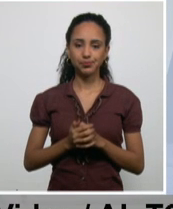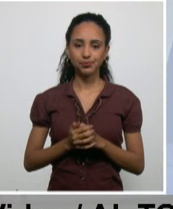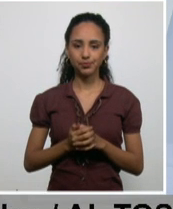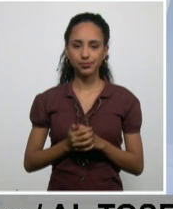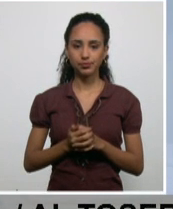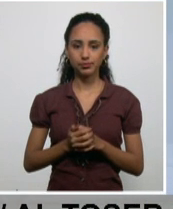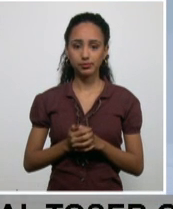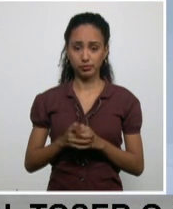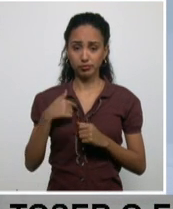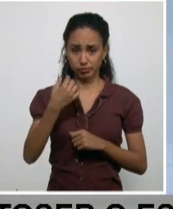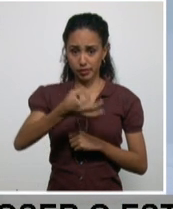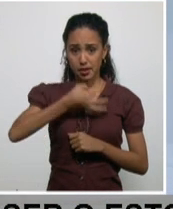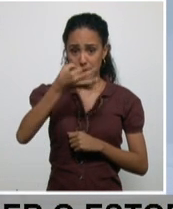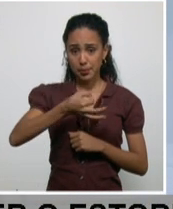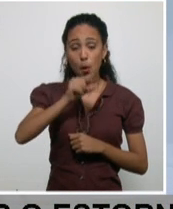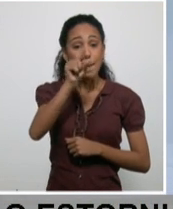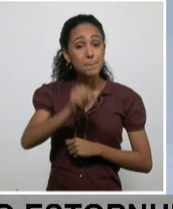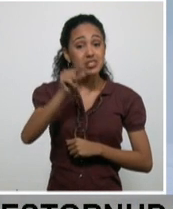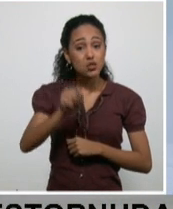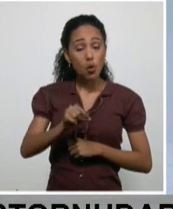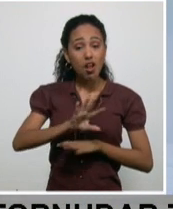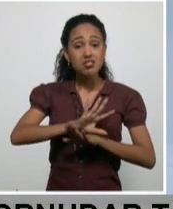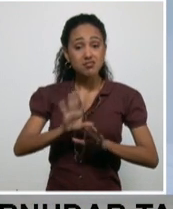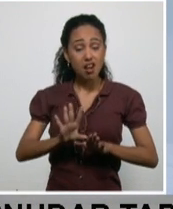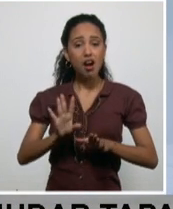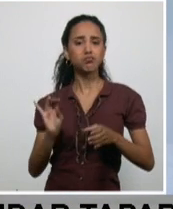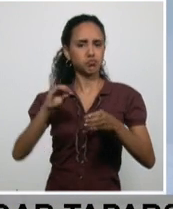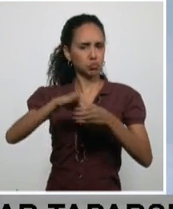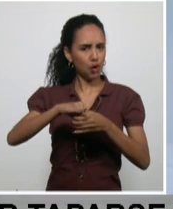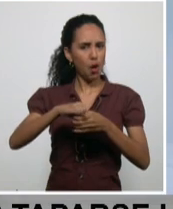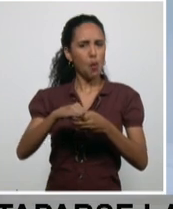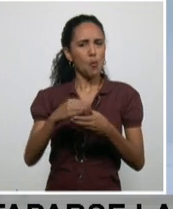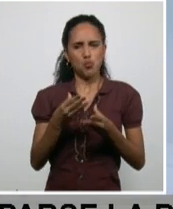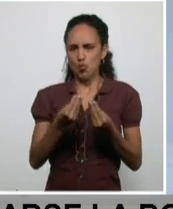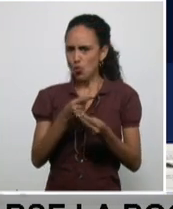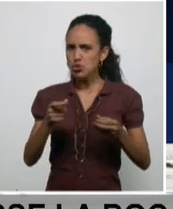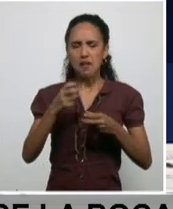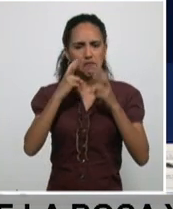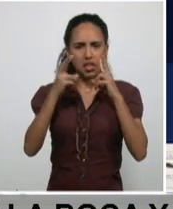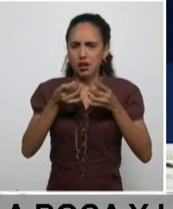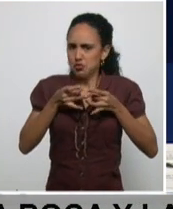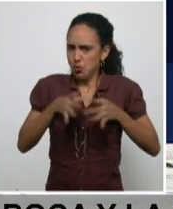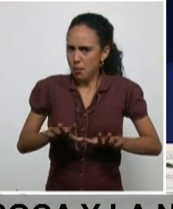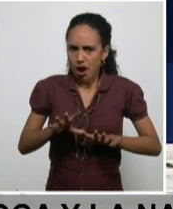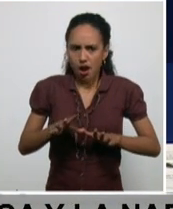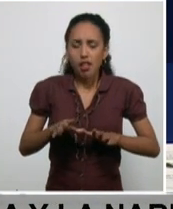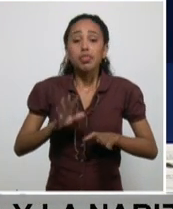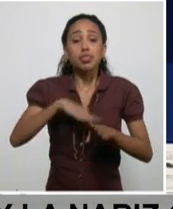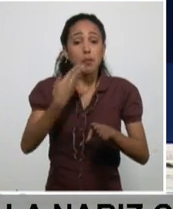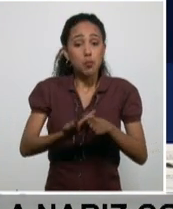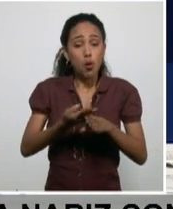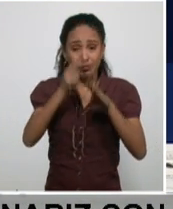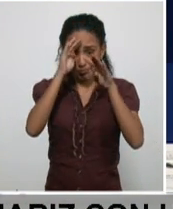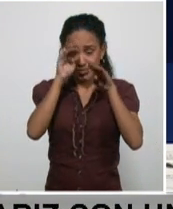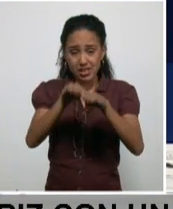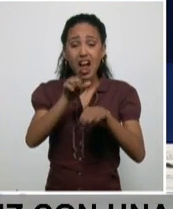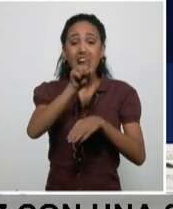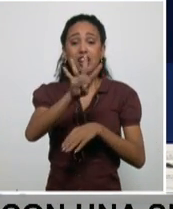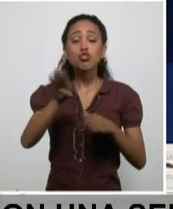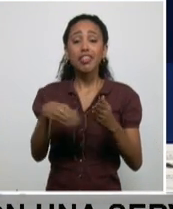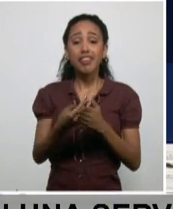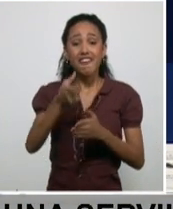son personas que se han incorporado ya muchas a su vida normal después de haber estado 14 días en vigilancia